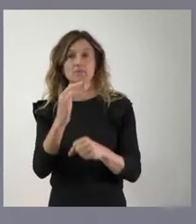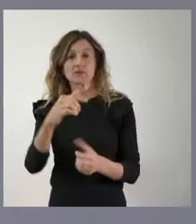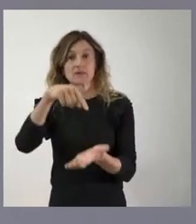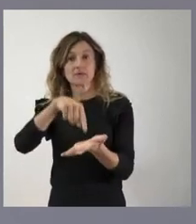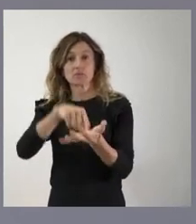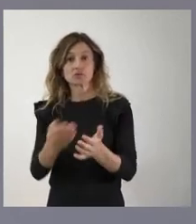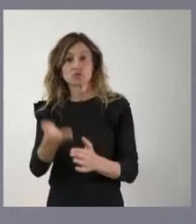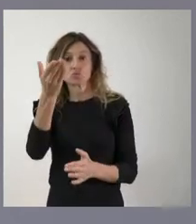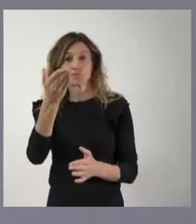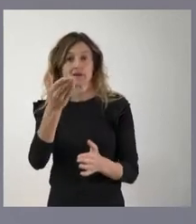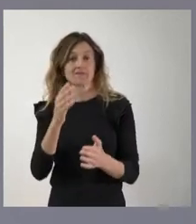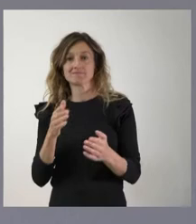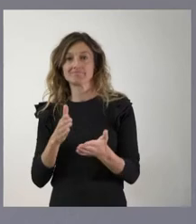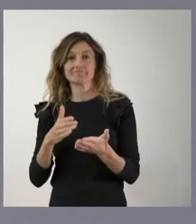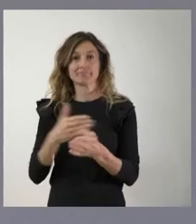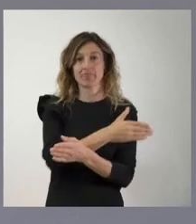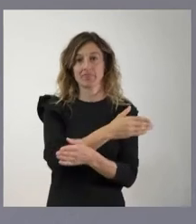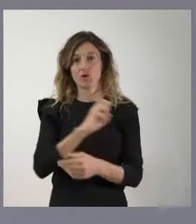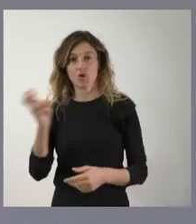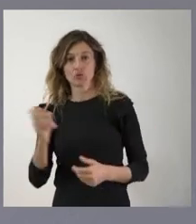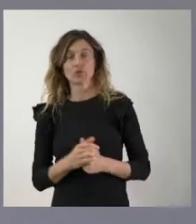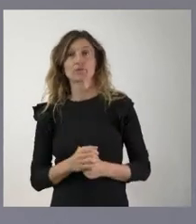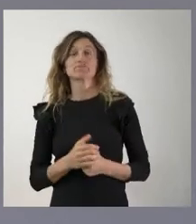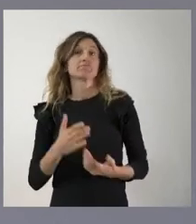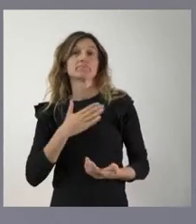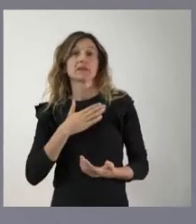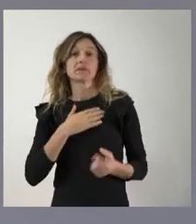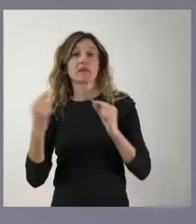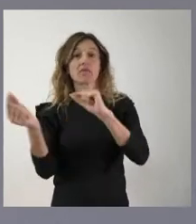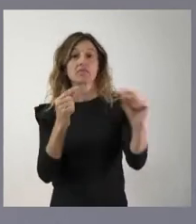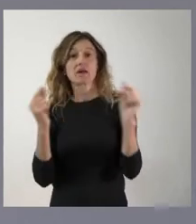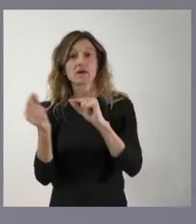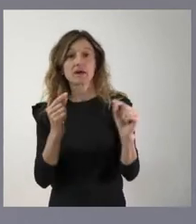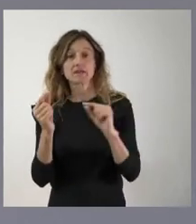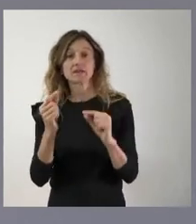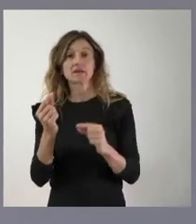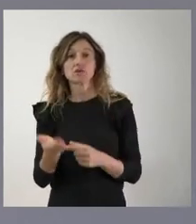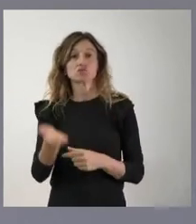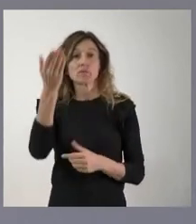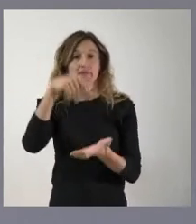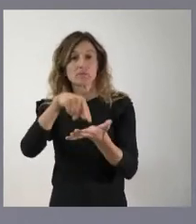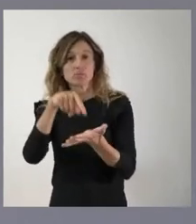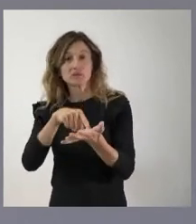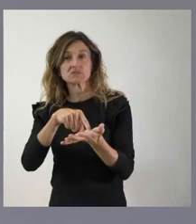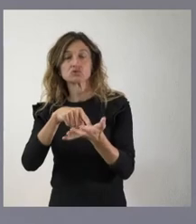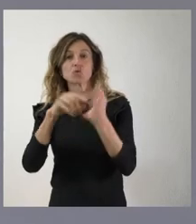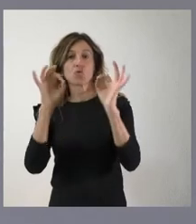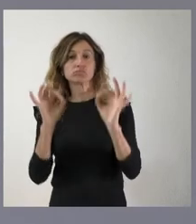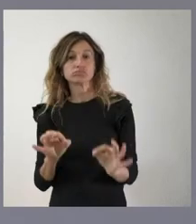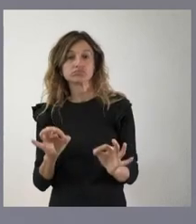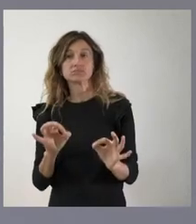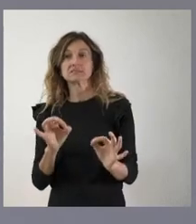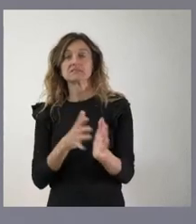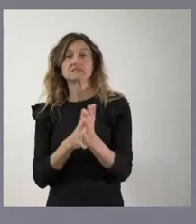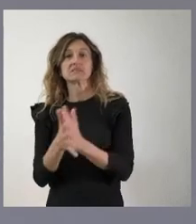va en la dirección contraria y por tanto a mí en principio que el debate de su vida una subida de impuestos se produzca nos